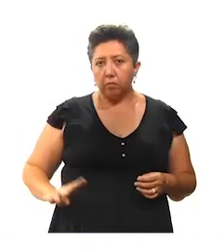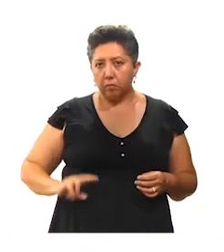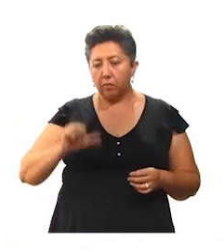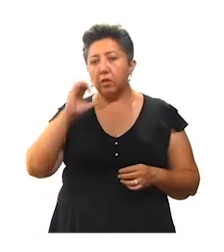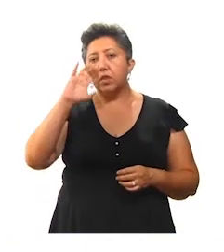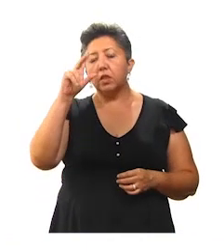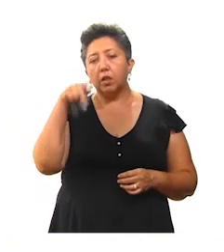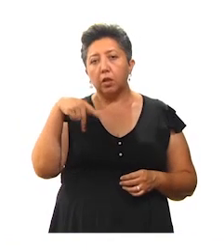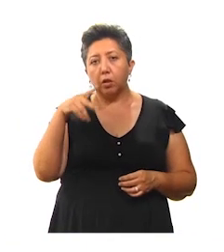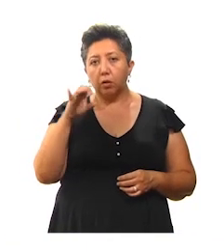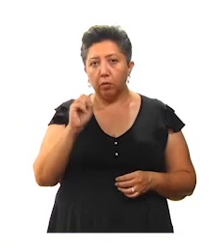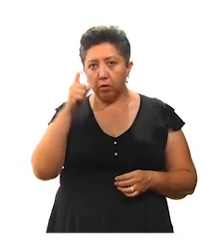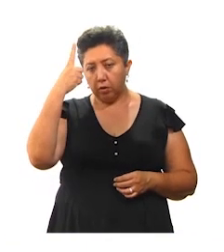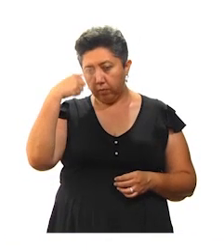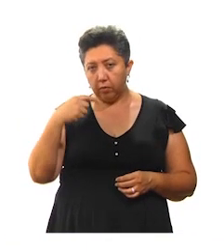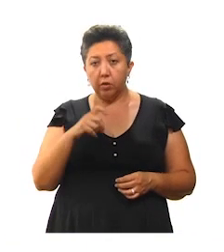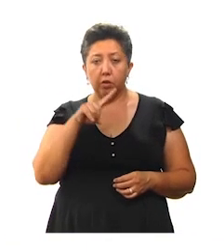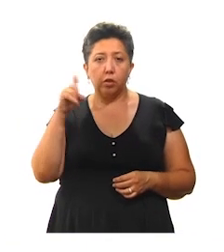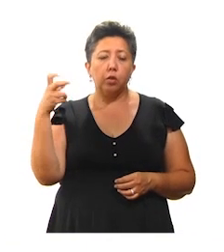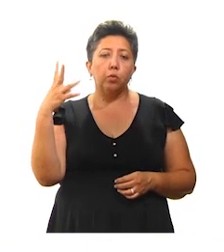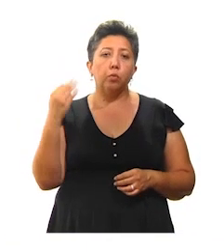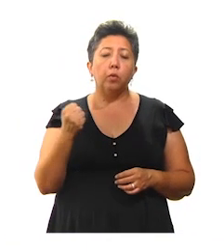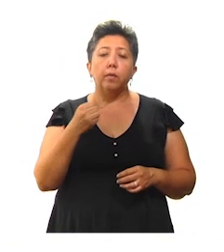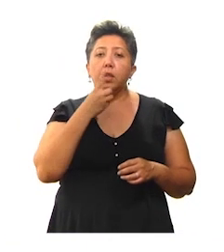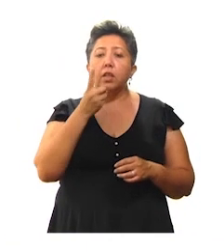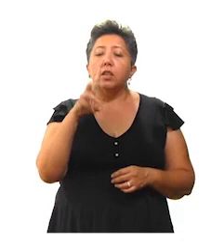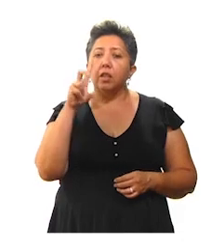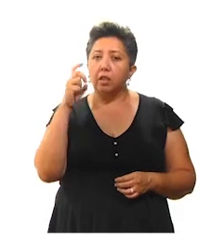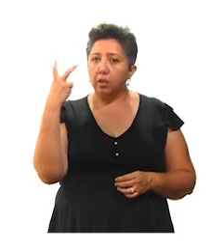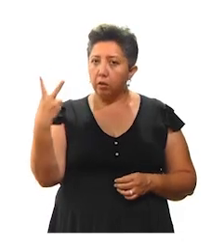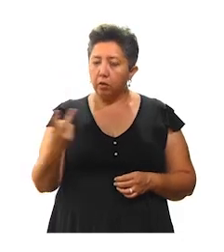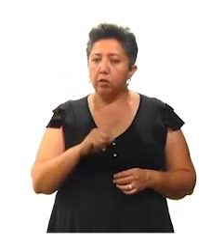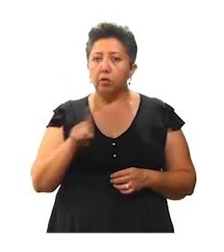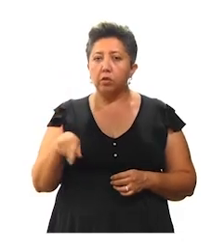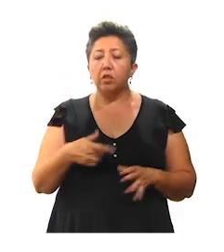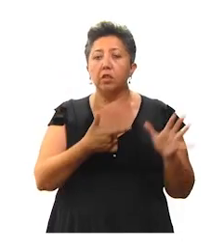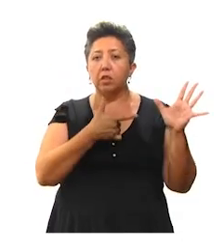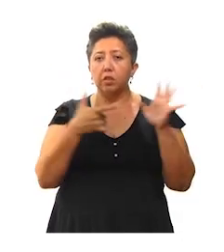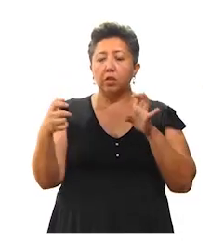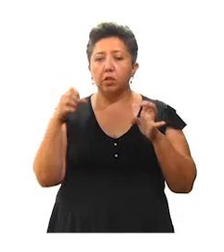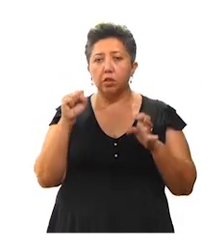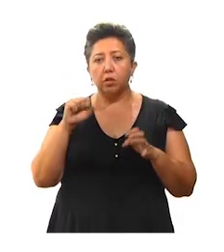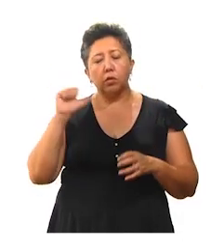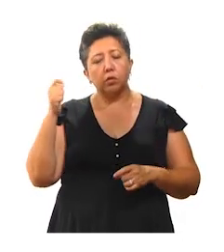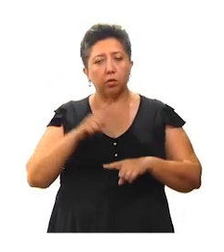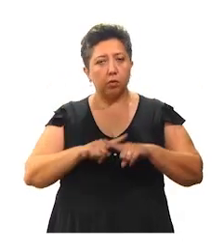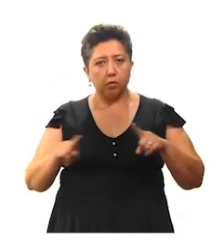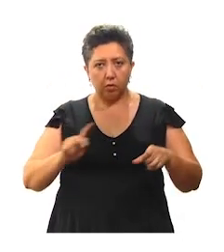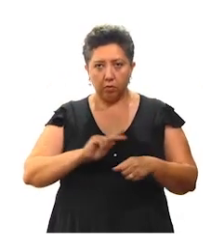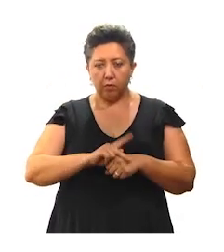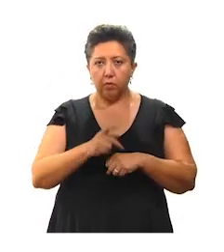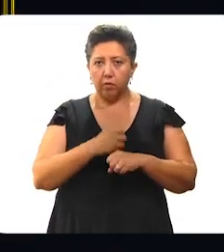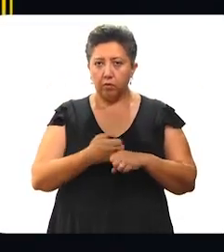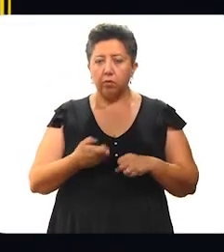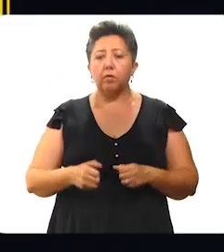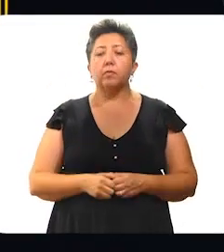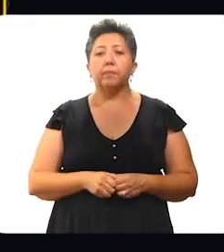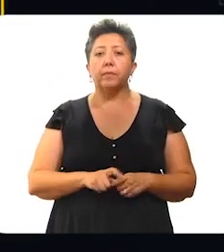y Chancón. De los 109.532 casos positivos, 760 son de otro país u otro